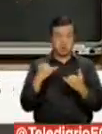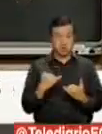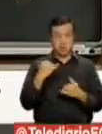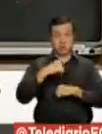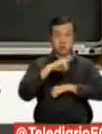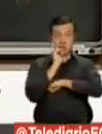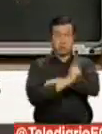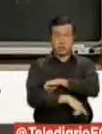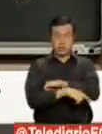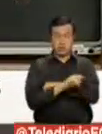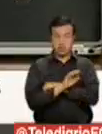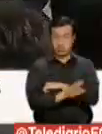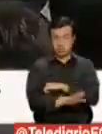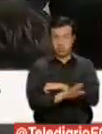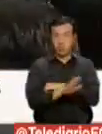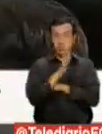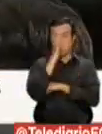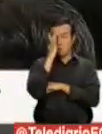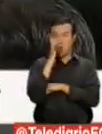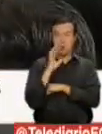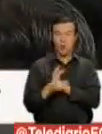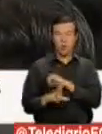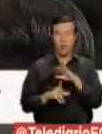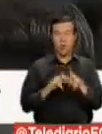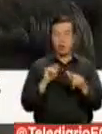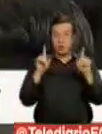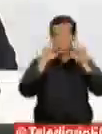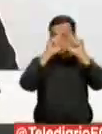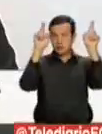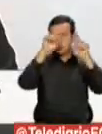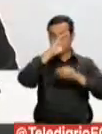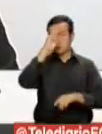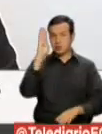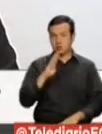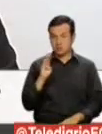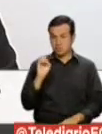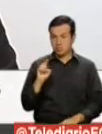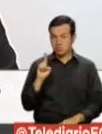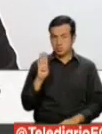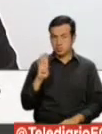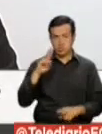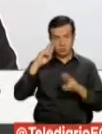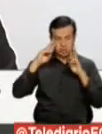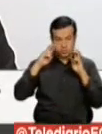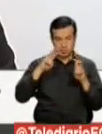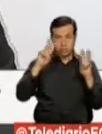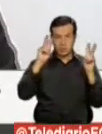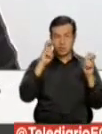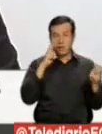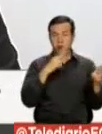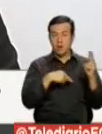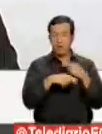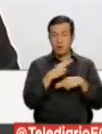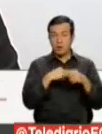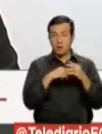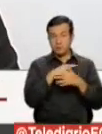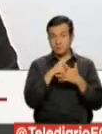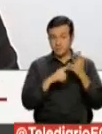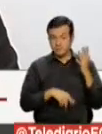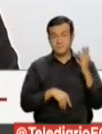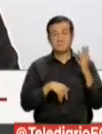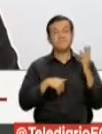sentencia en casación que se desprende de la trama de corrupción de Odebrecht. Dentro de esas indagaciones por peculado, las